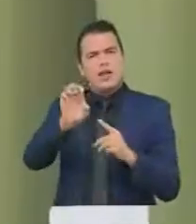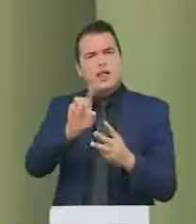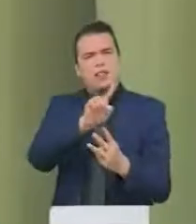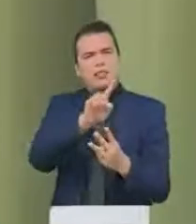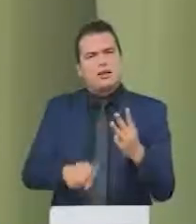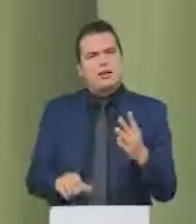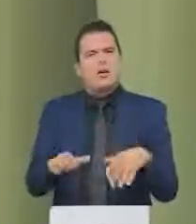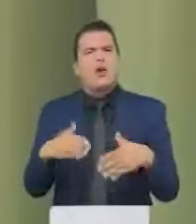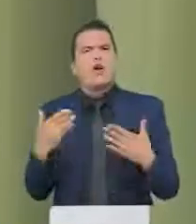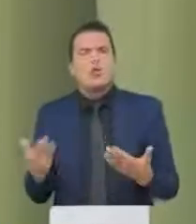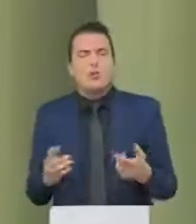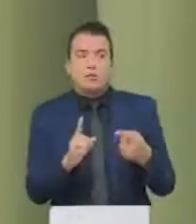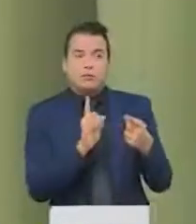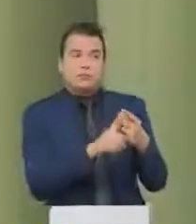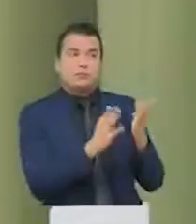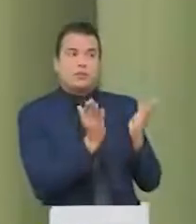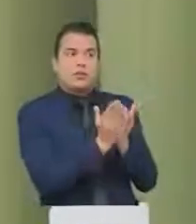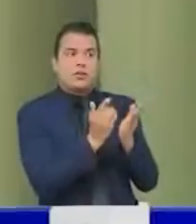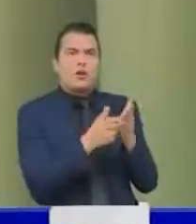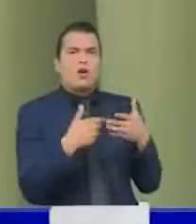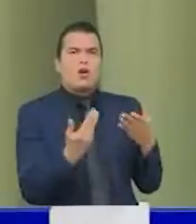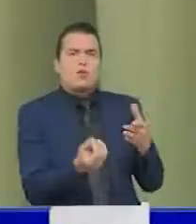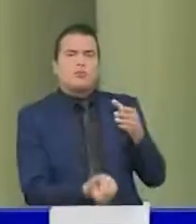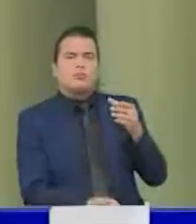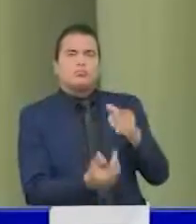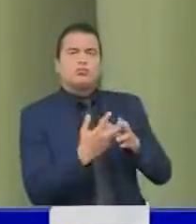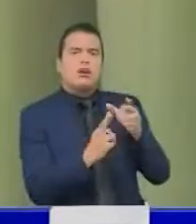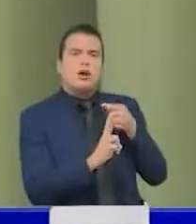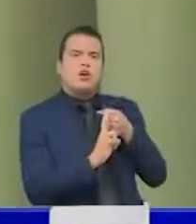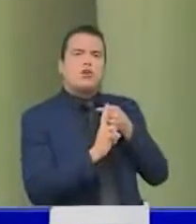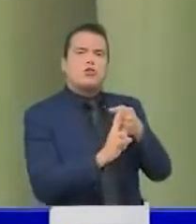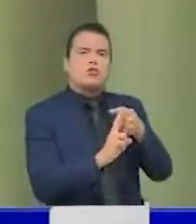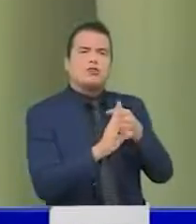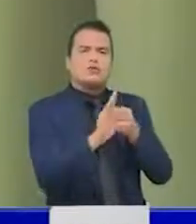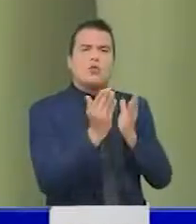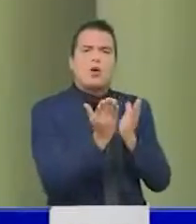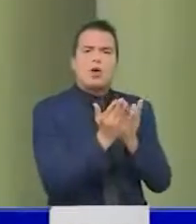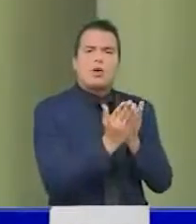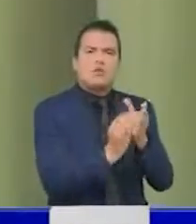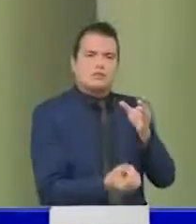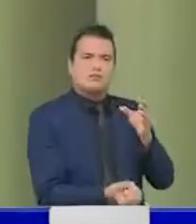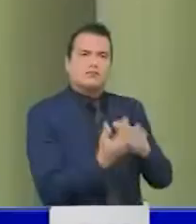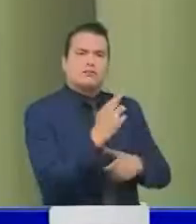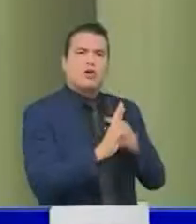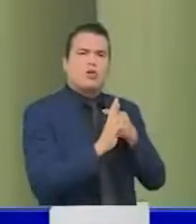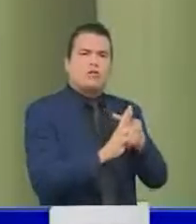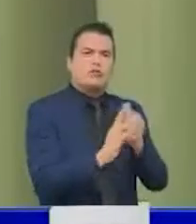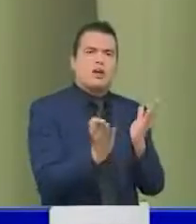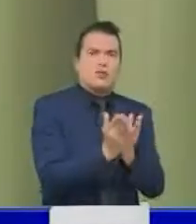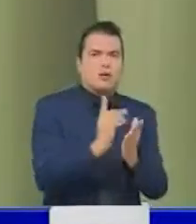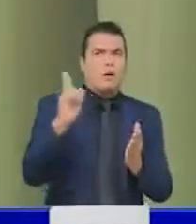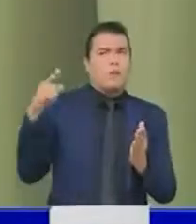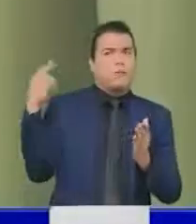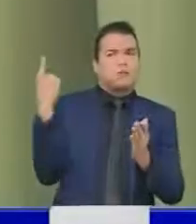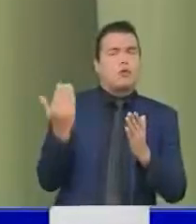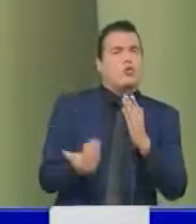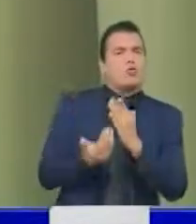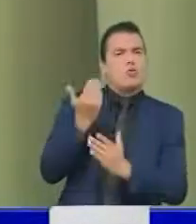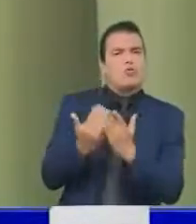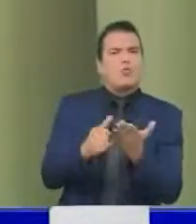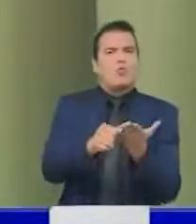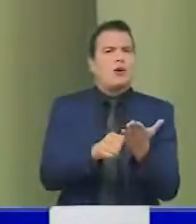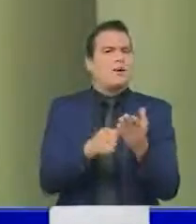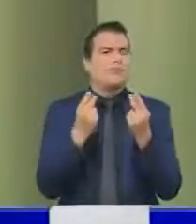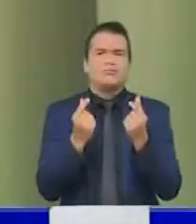educación tenemos que generar rutas de educación que generar rutas de educación hoy las tendencias son generar programas